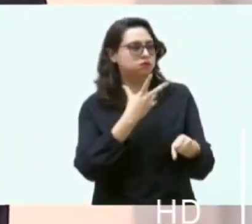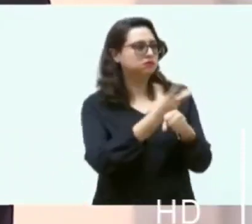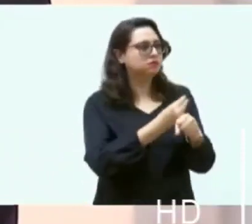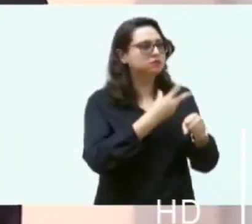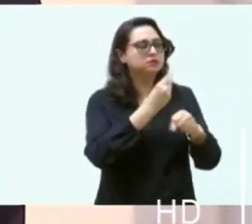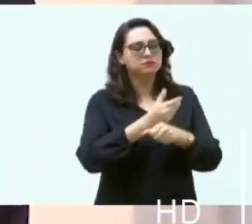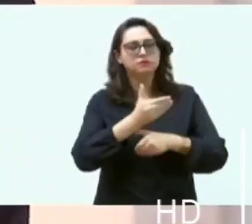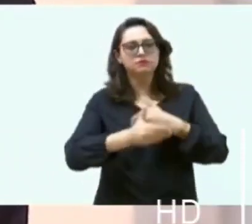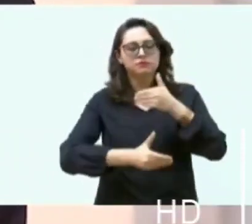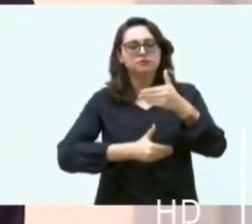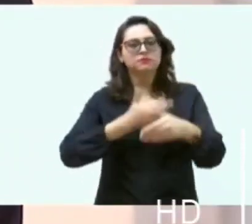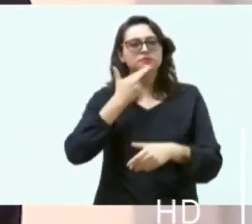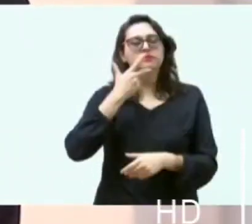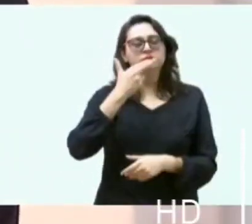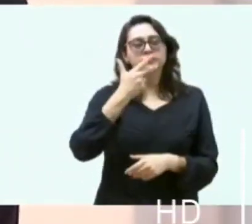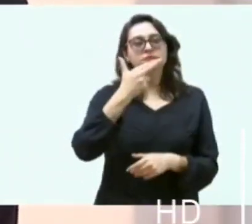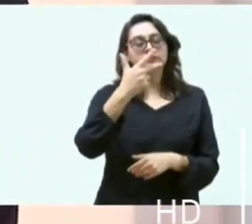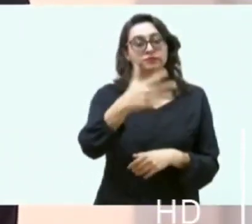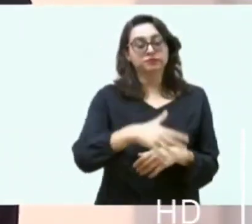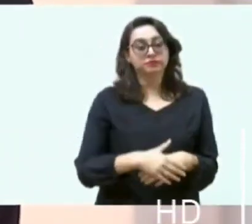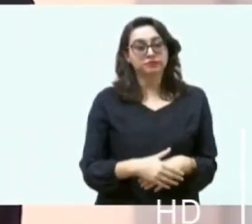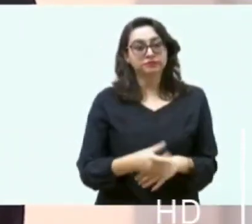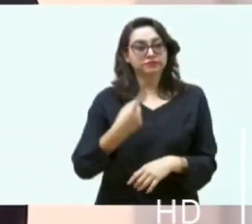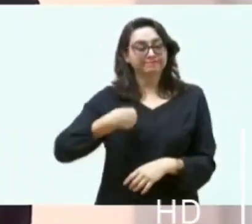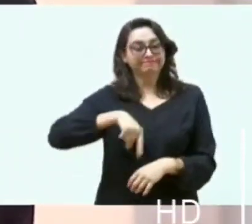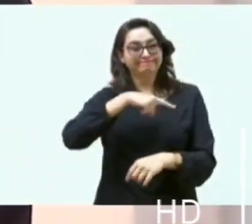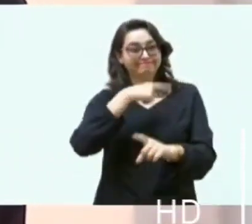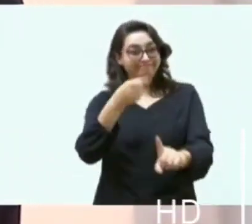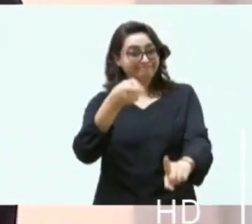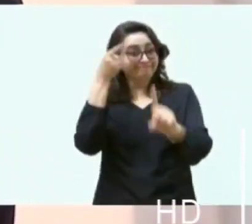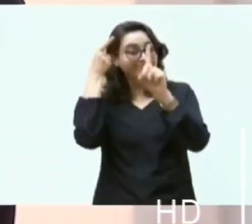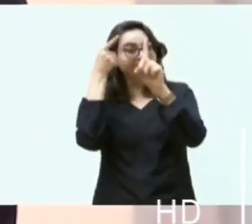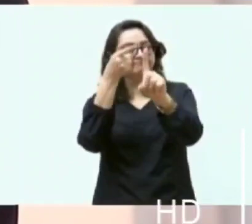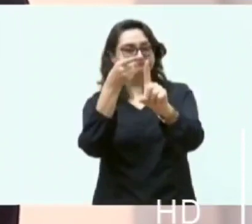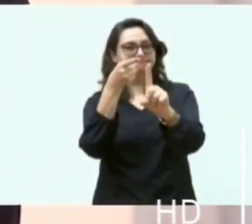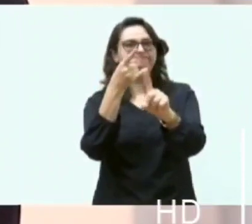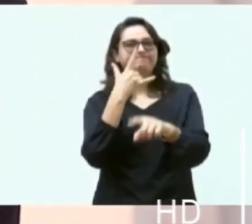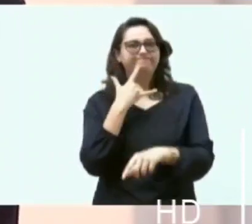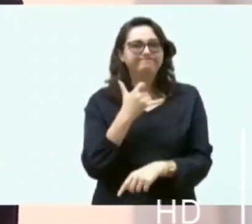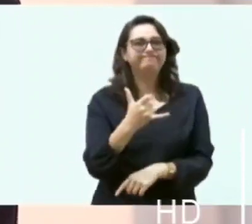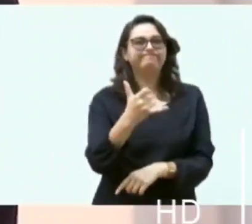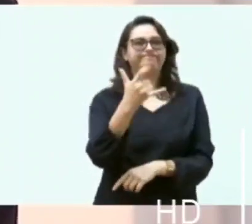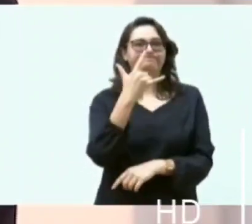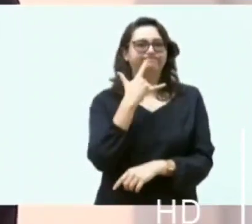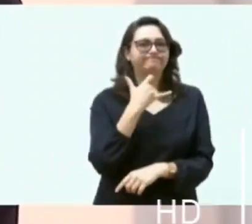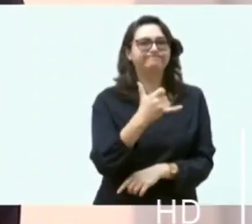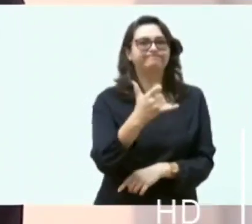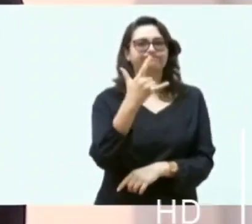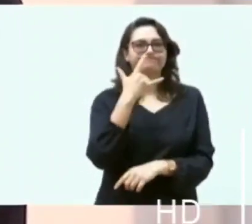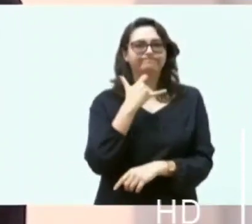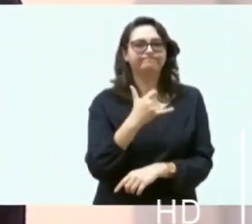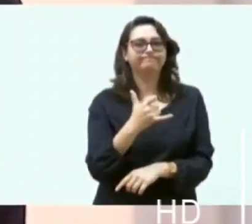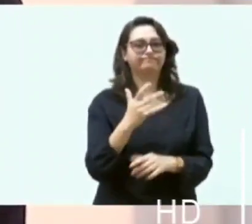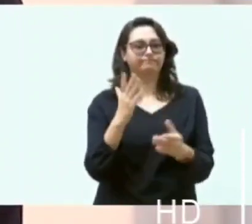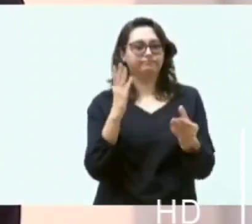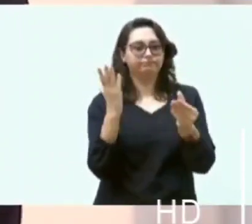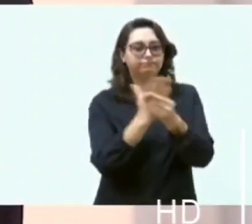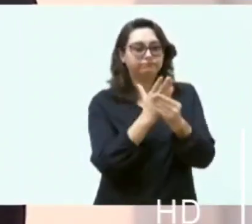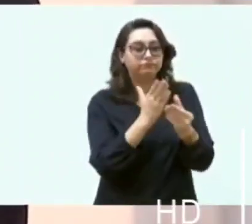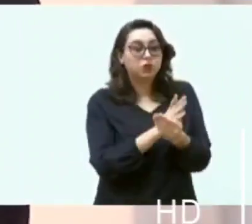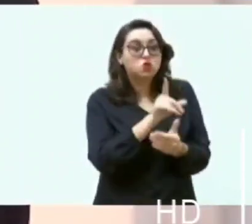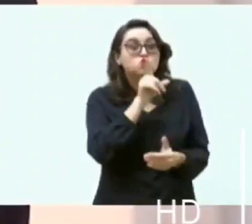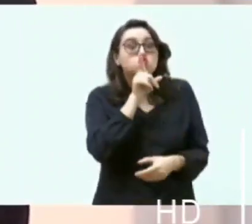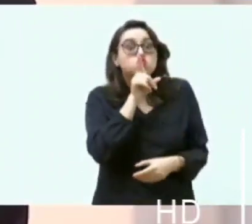estamos cumpliendo con el compromiso también de abrir, como aquí se dijo, los archivos